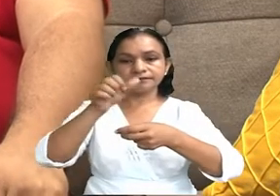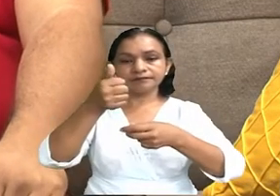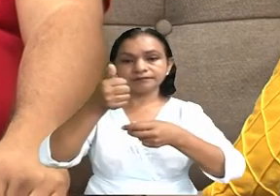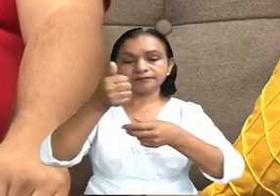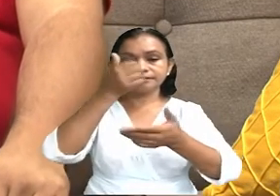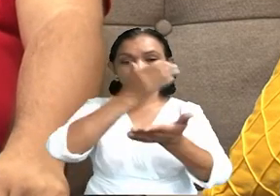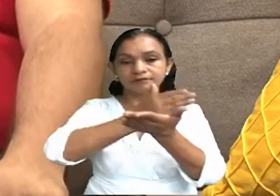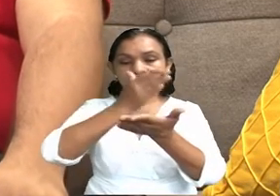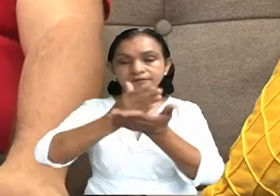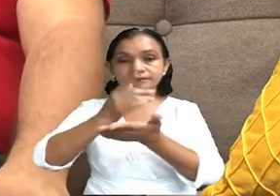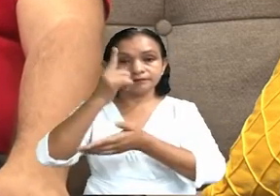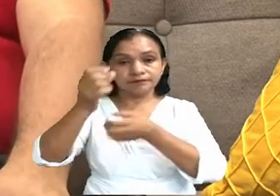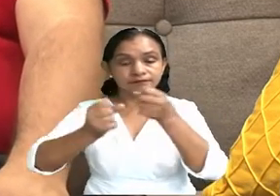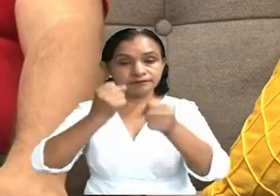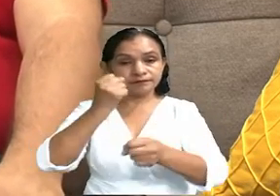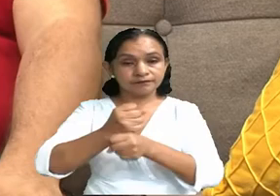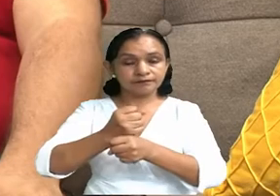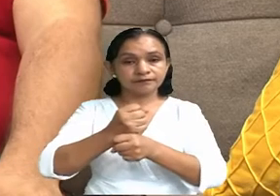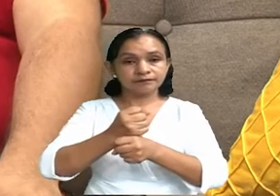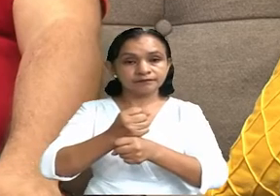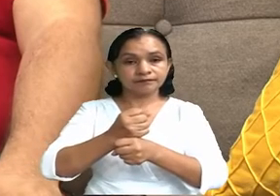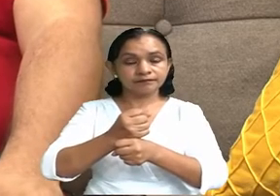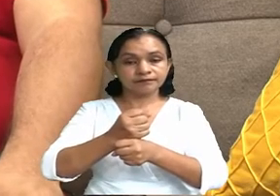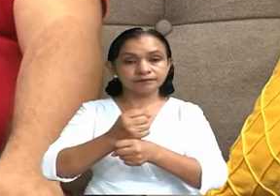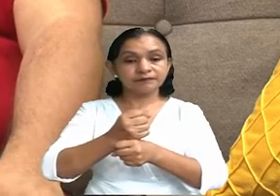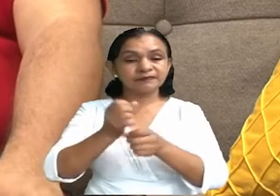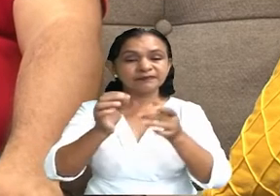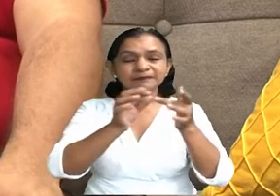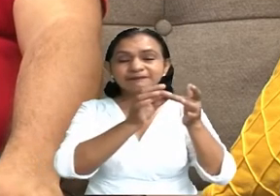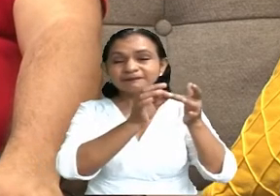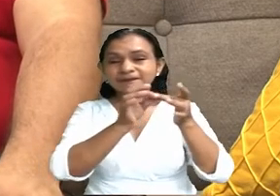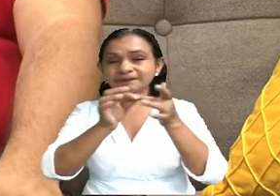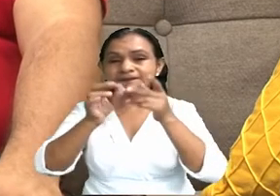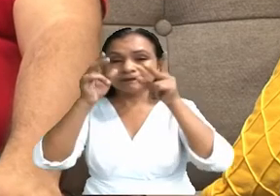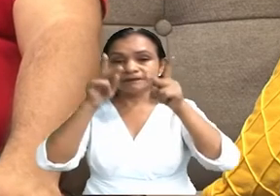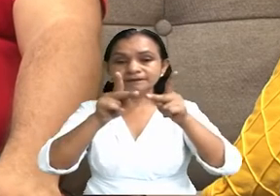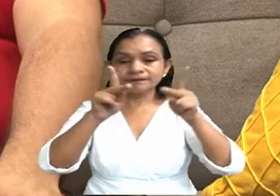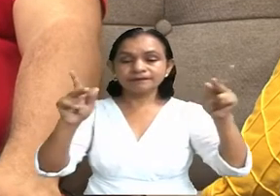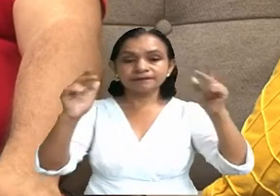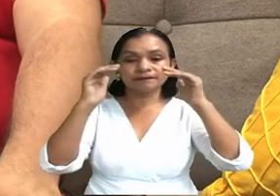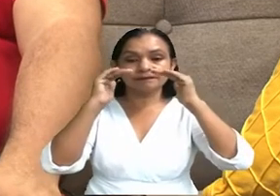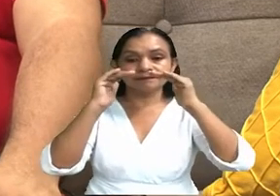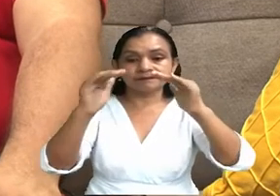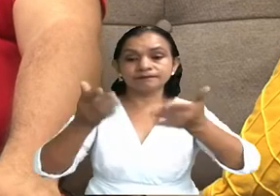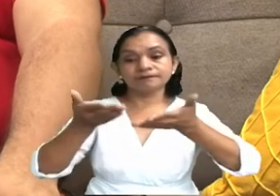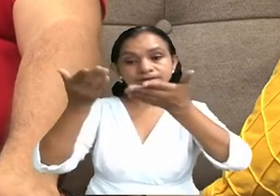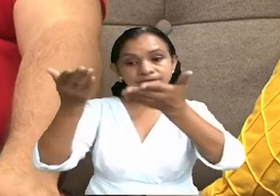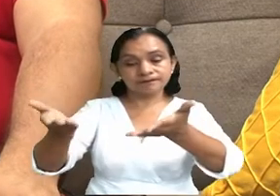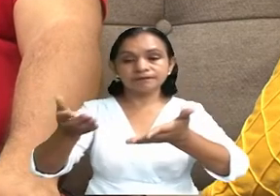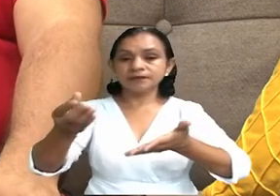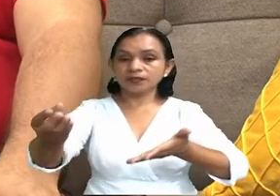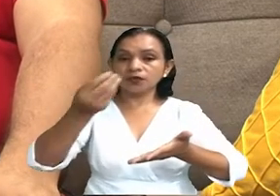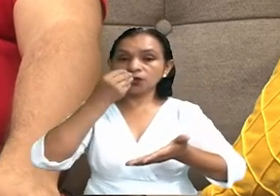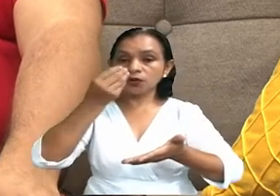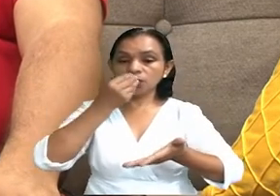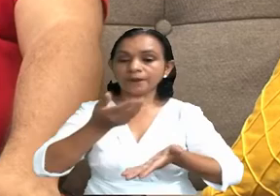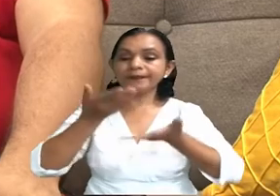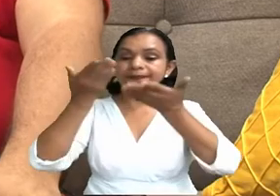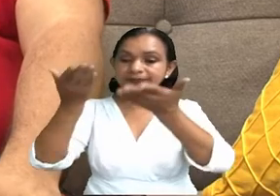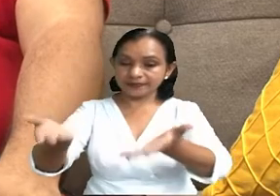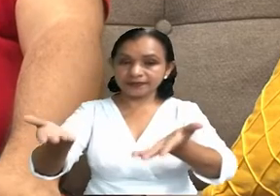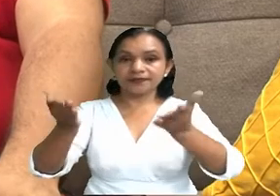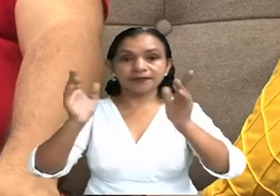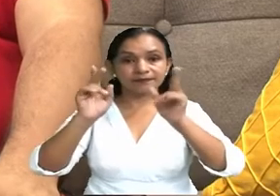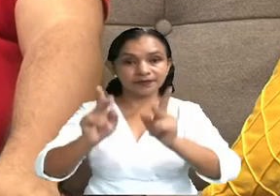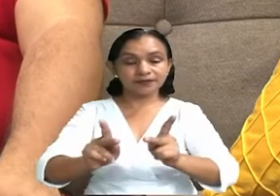año, estamos hablando de prioridad en planes techo, estamos hablando del paquete alimentario, es decir,